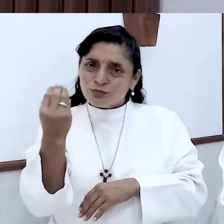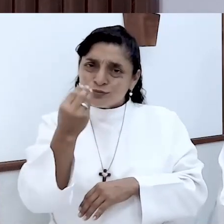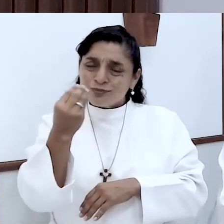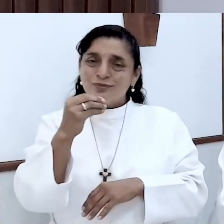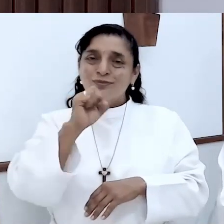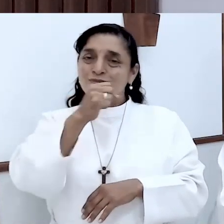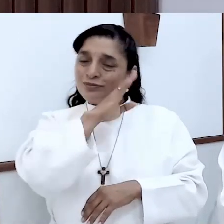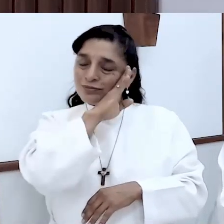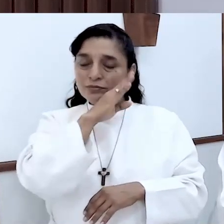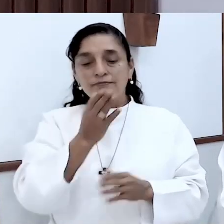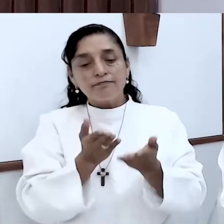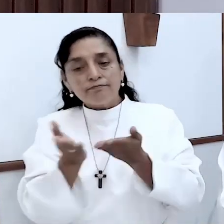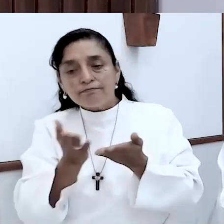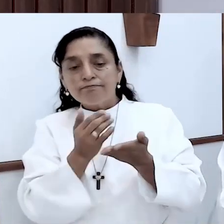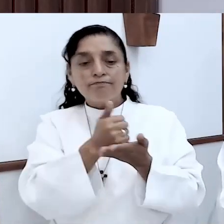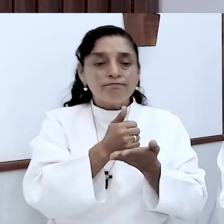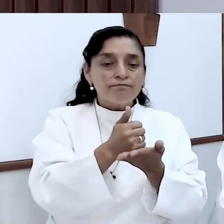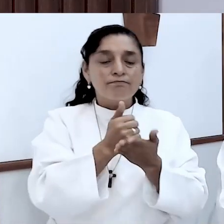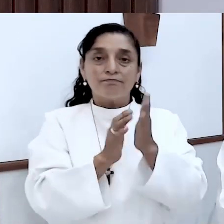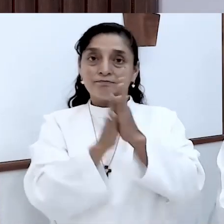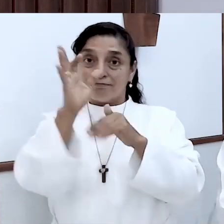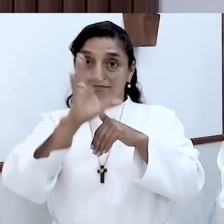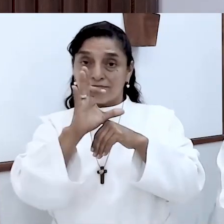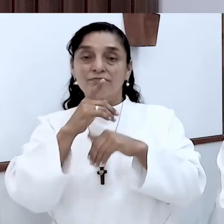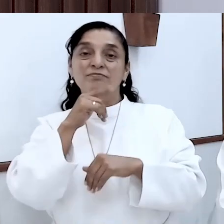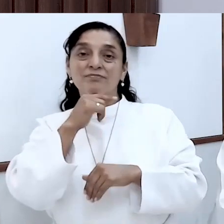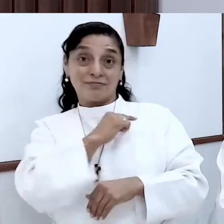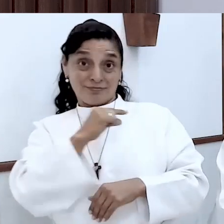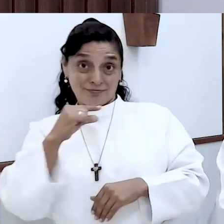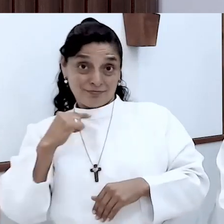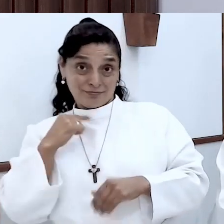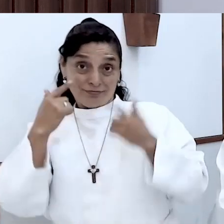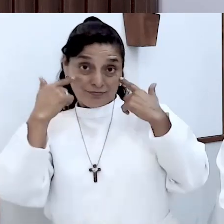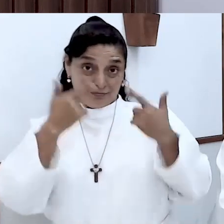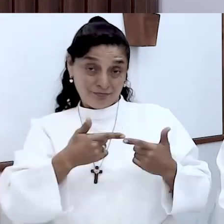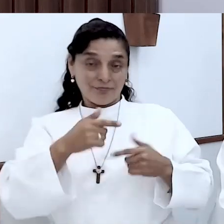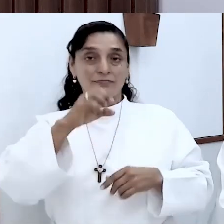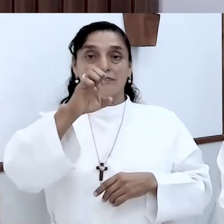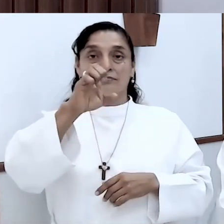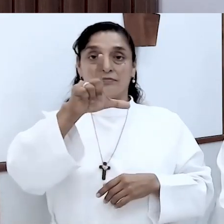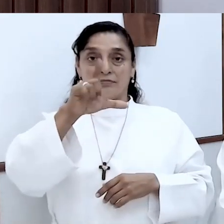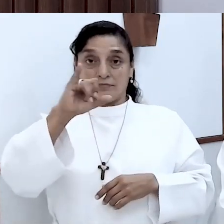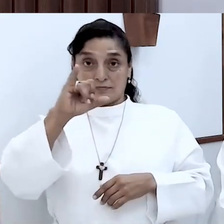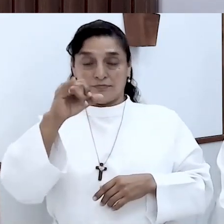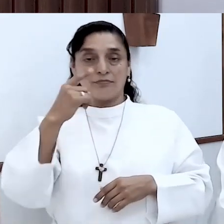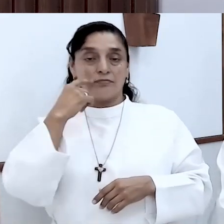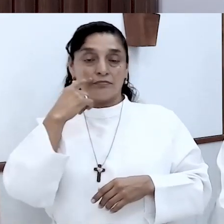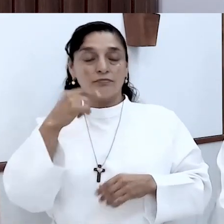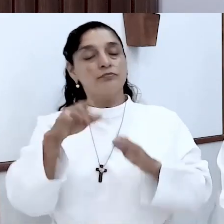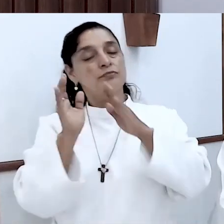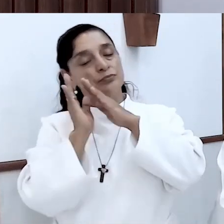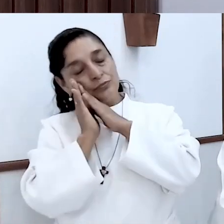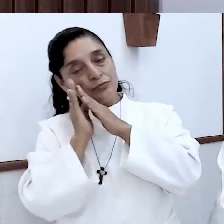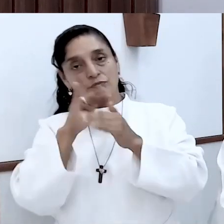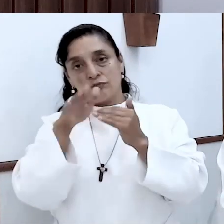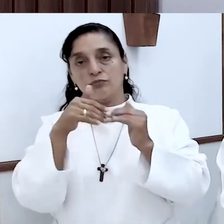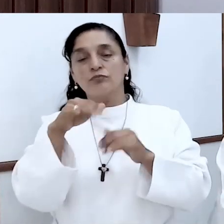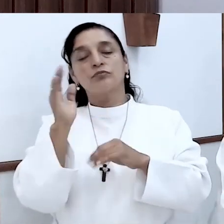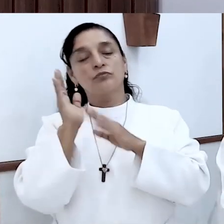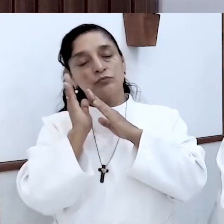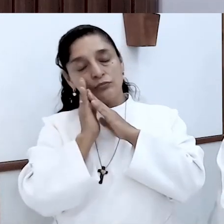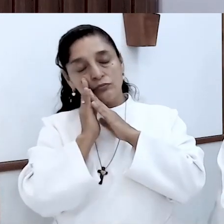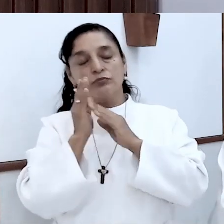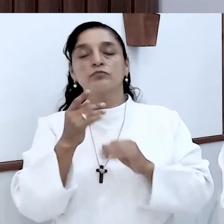servía en el templo a las órdenes del sacerdote Elí. Una noche, estando Elí acostado